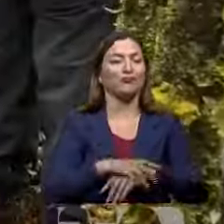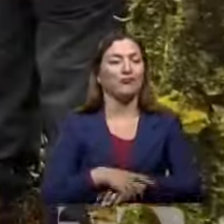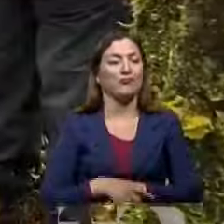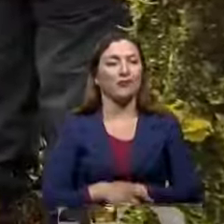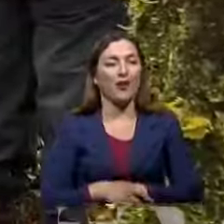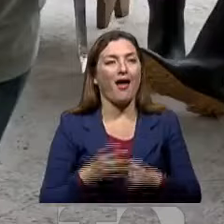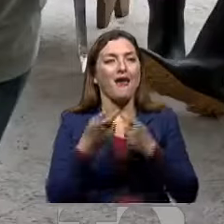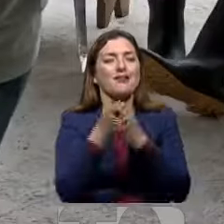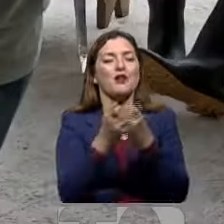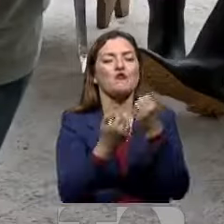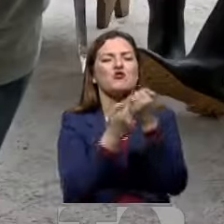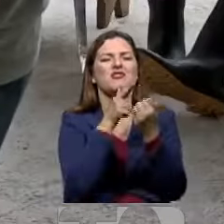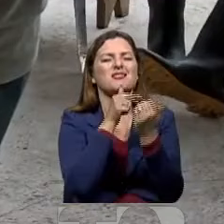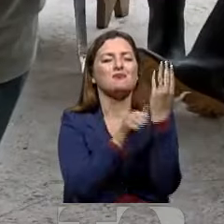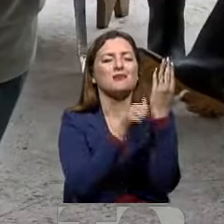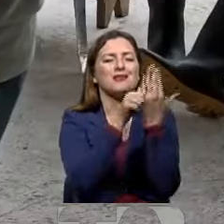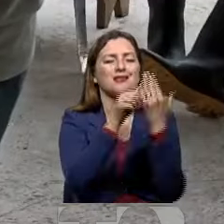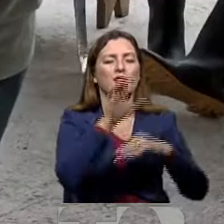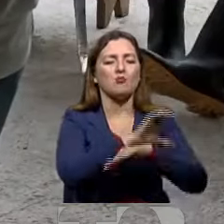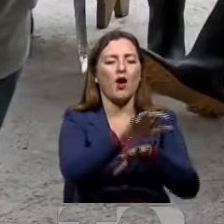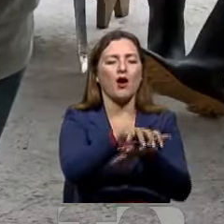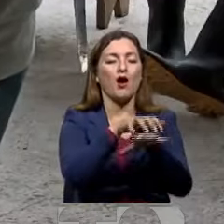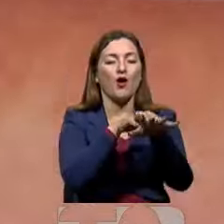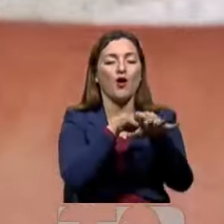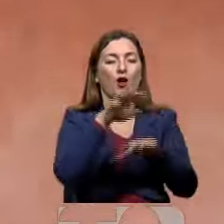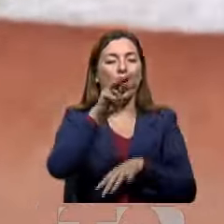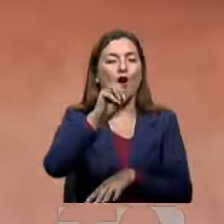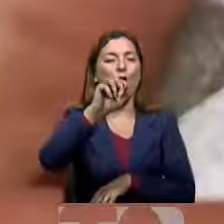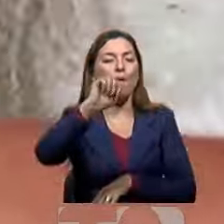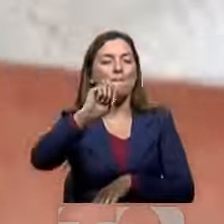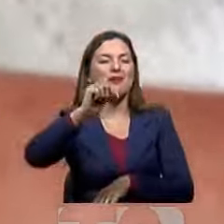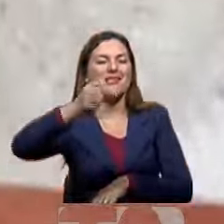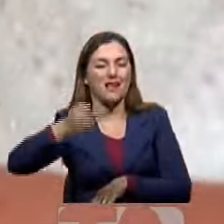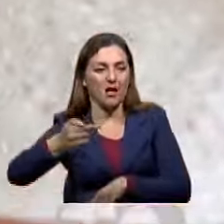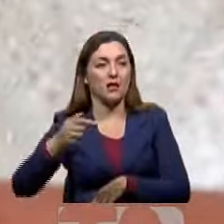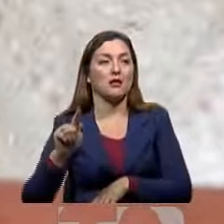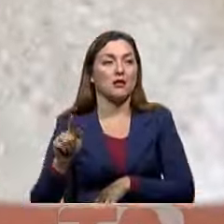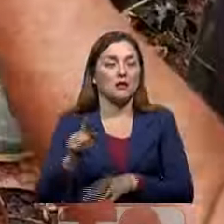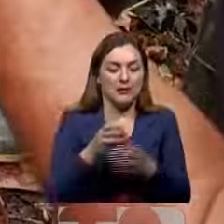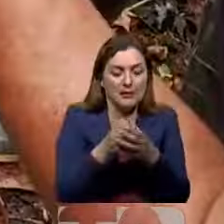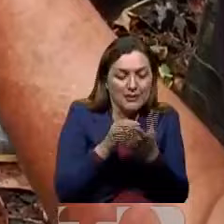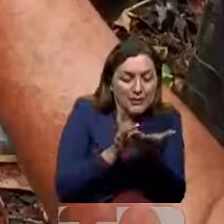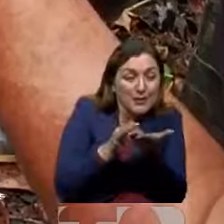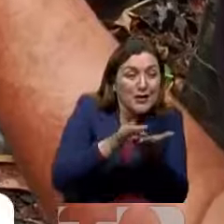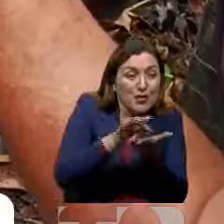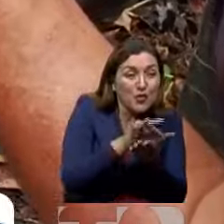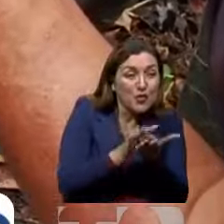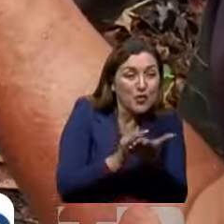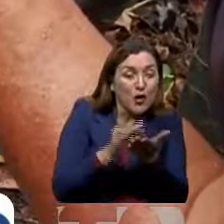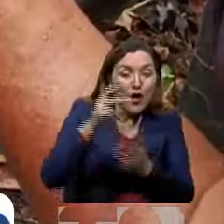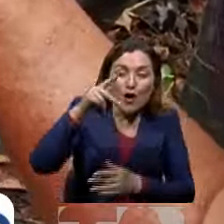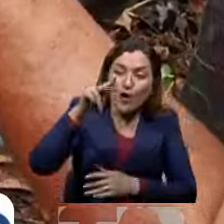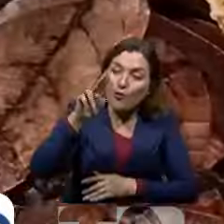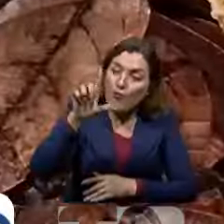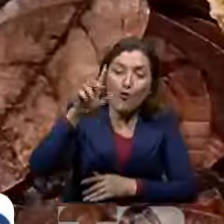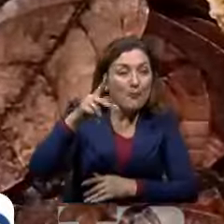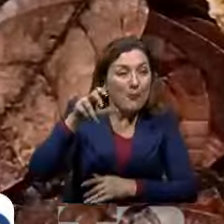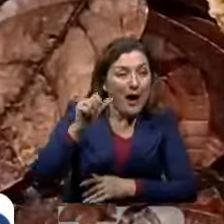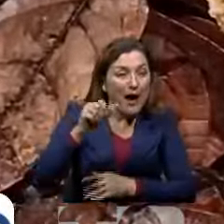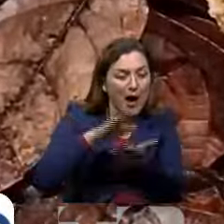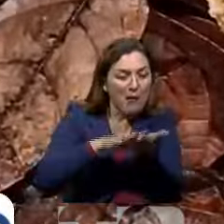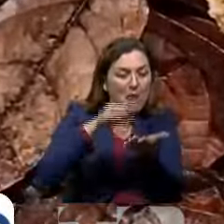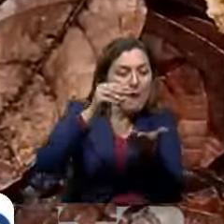Estos talleres lo impulsa el Ministerio de Agricultura y Ganadería, MAG. El mucílago de la semilla de cacao, también llamado pulpa o baba, es